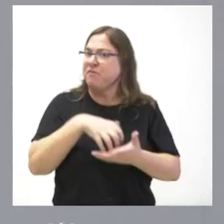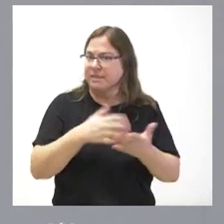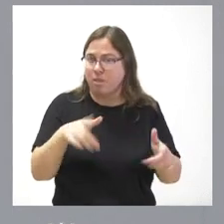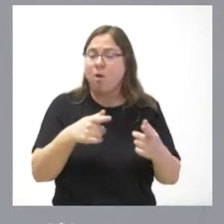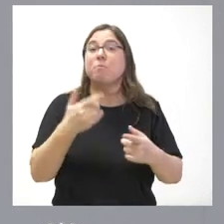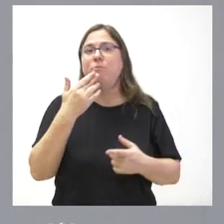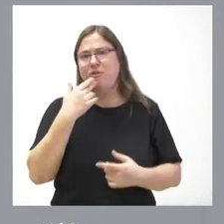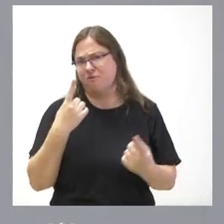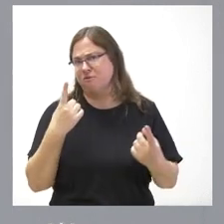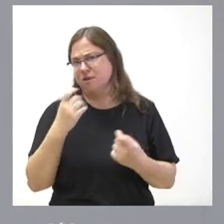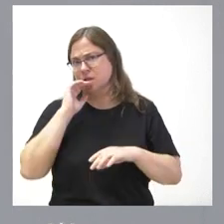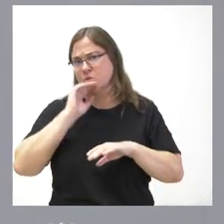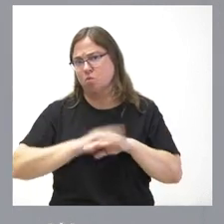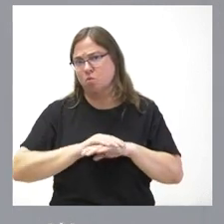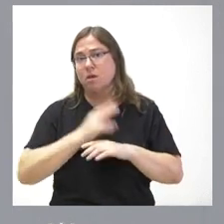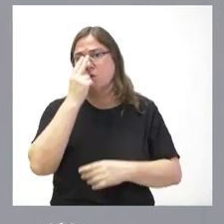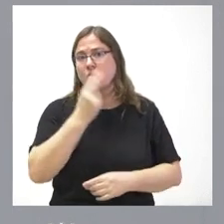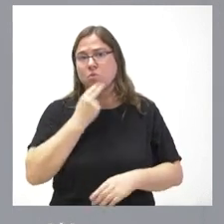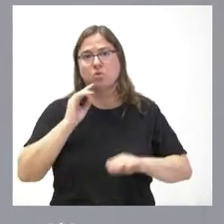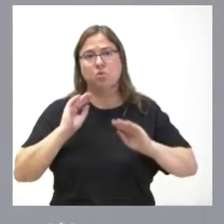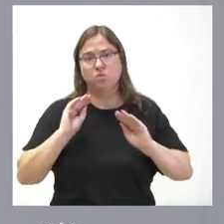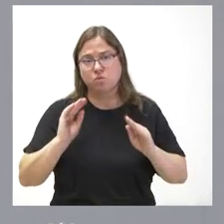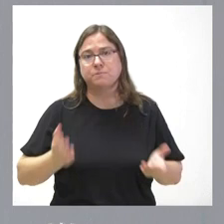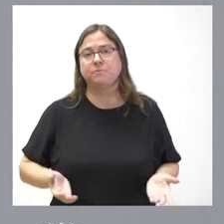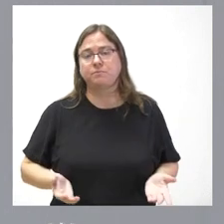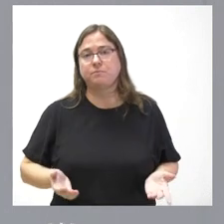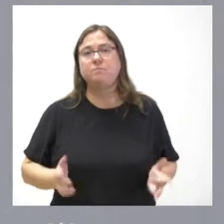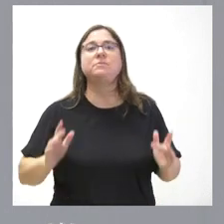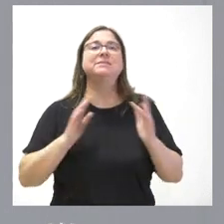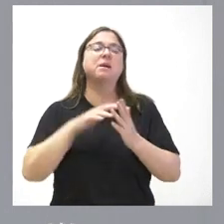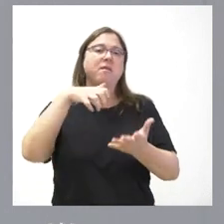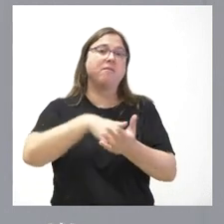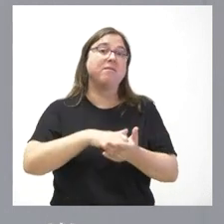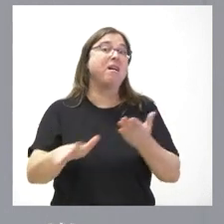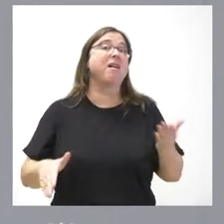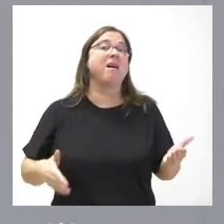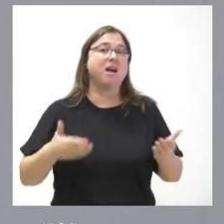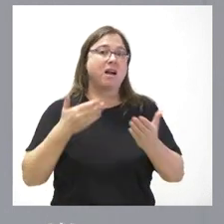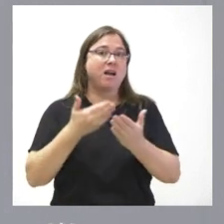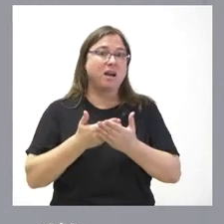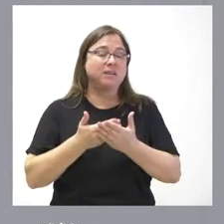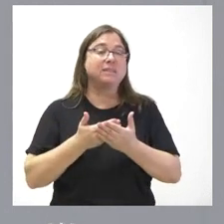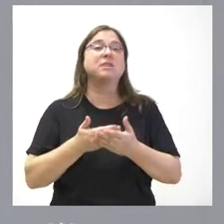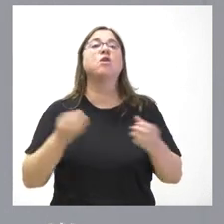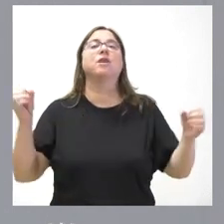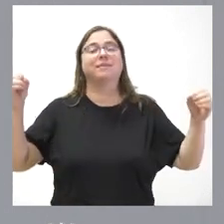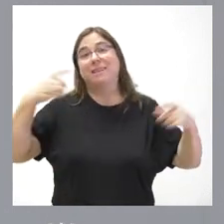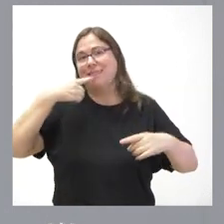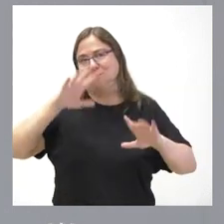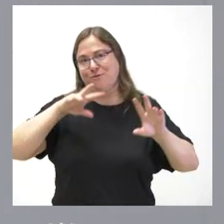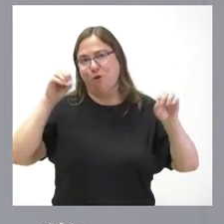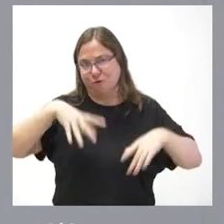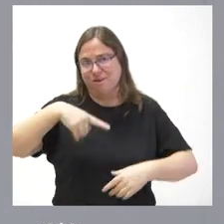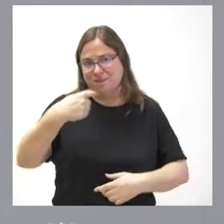el cumplimiento de los compromisos en relación con esta fecha hasta el punto de la conferencia de presidentes digo hasta el